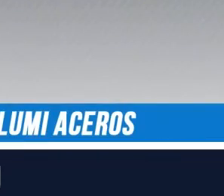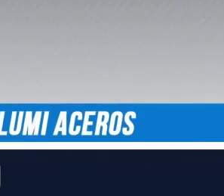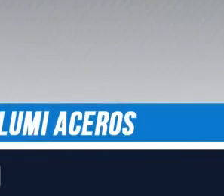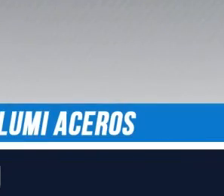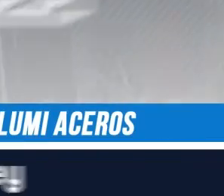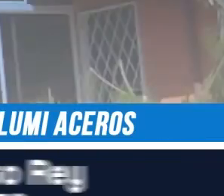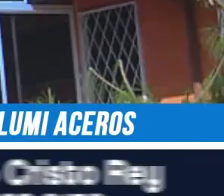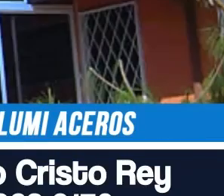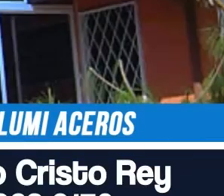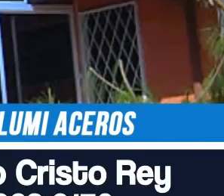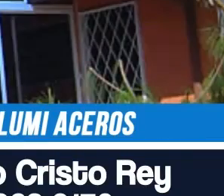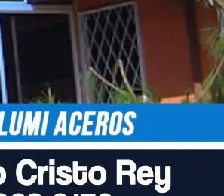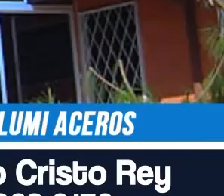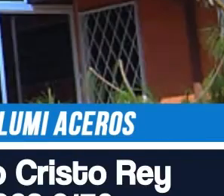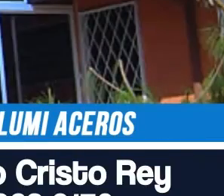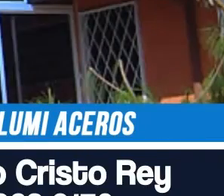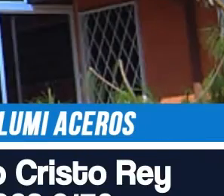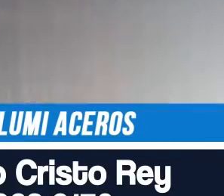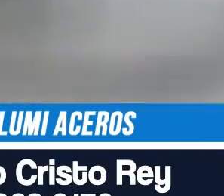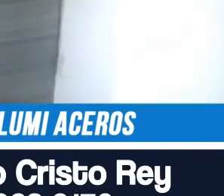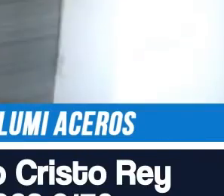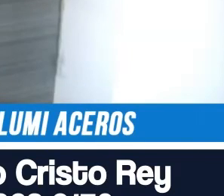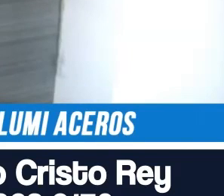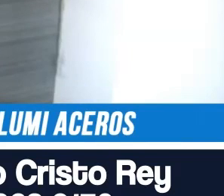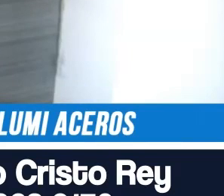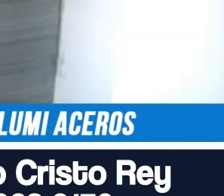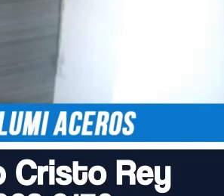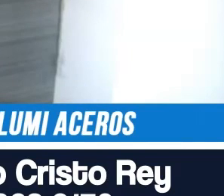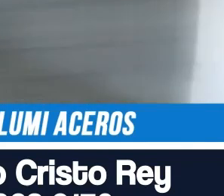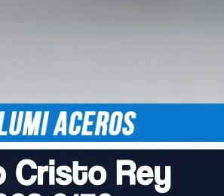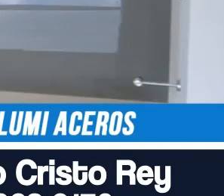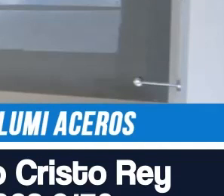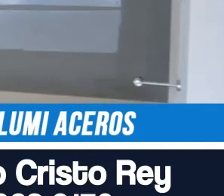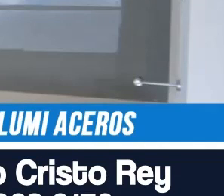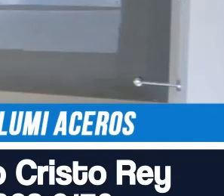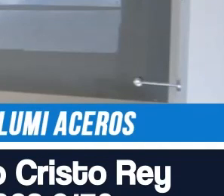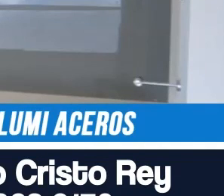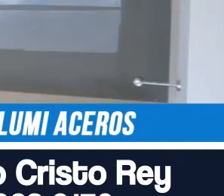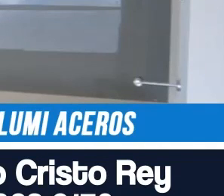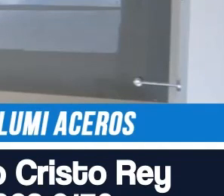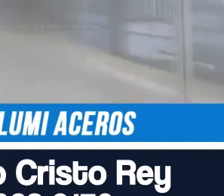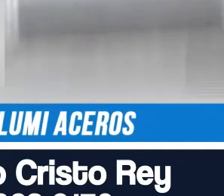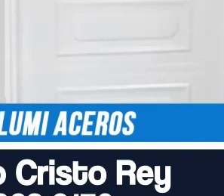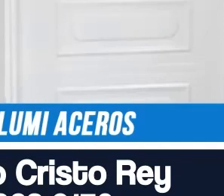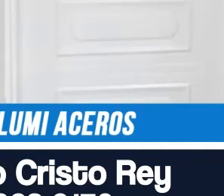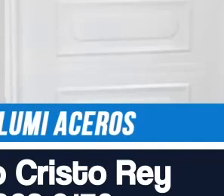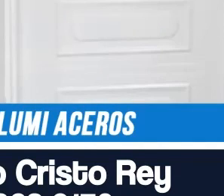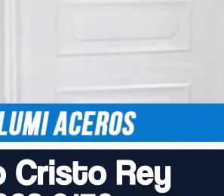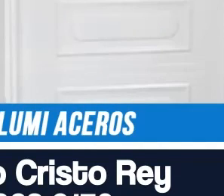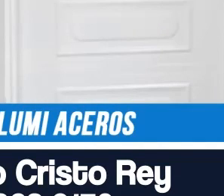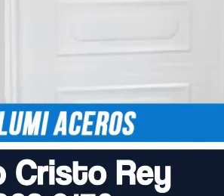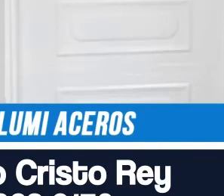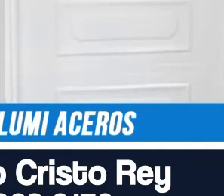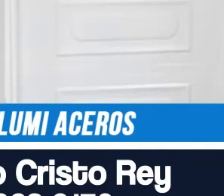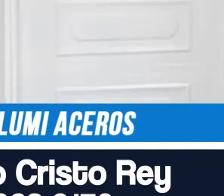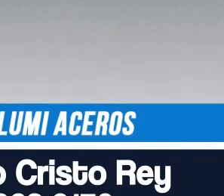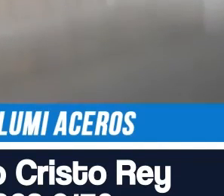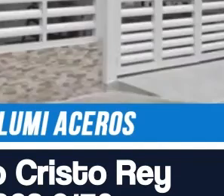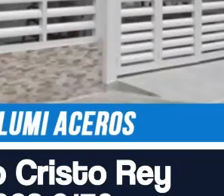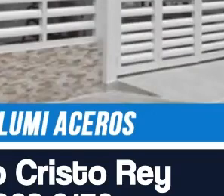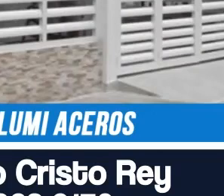Industrias Alumiaceros ofrece domos fijos y corredizos, pasamanos en acero inoxidable con vidrio de seguridad, todo tipo de puertas y ventanas en